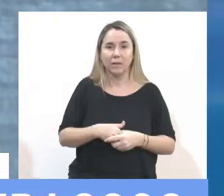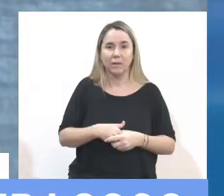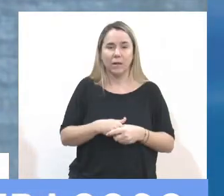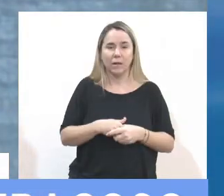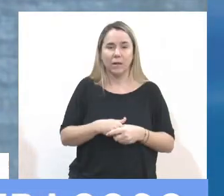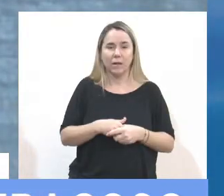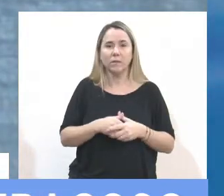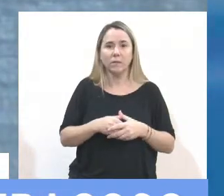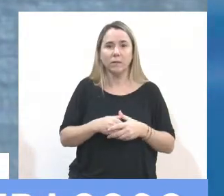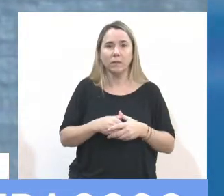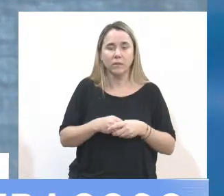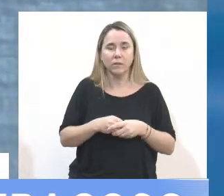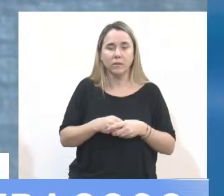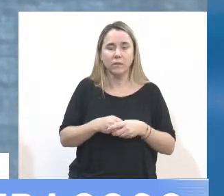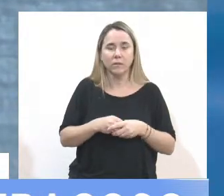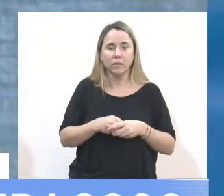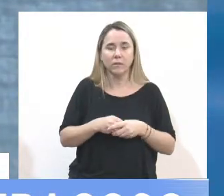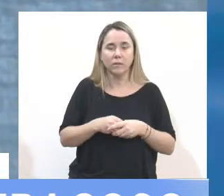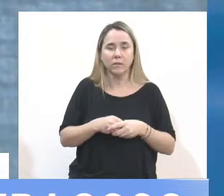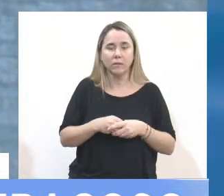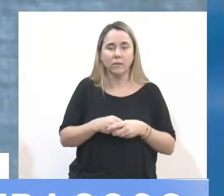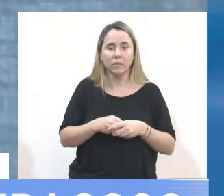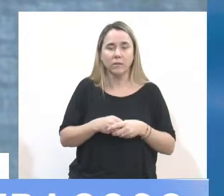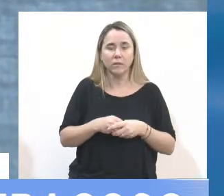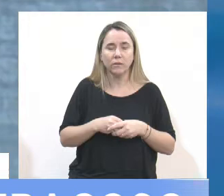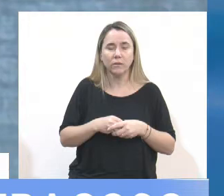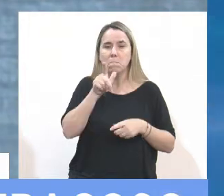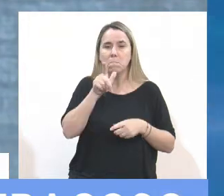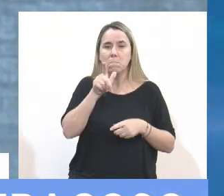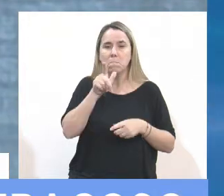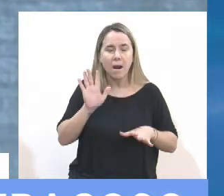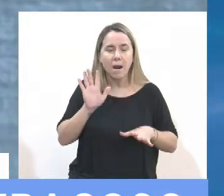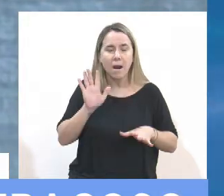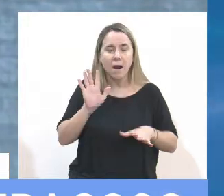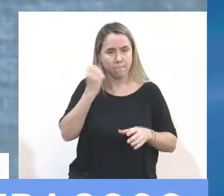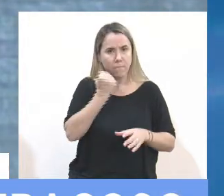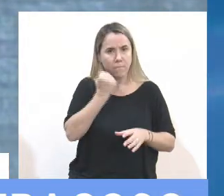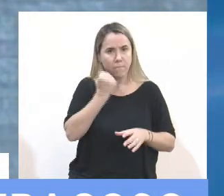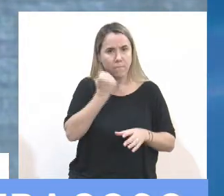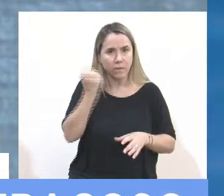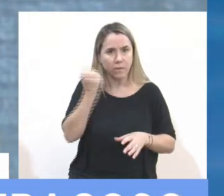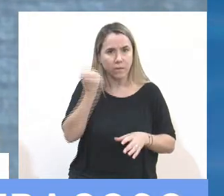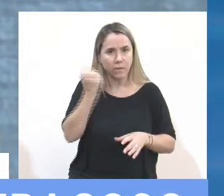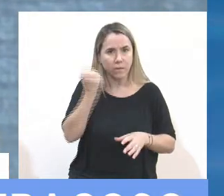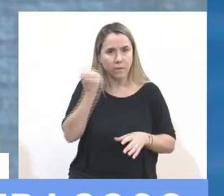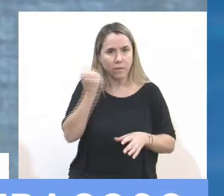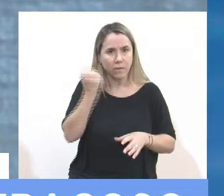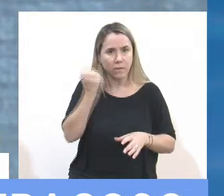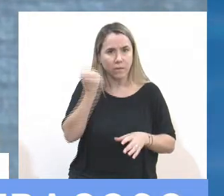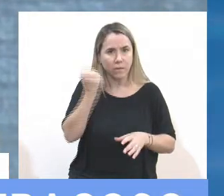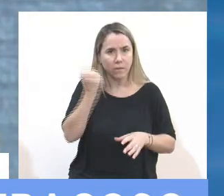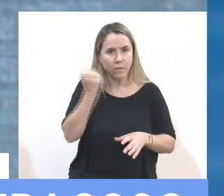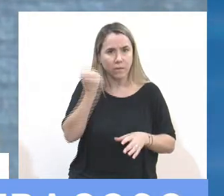decidir en el recinto. Pero me parece que es más que destacable porque hay otras cuestiones